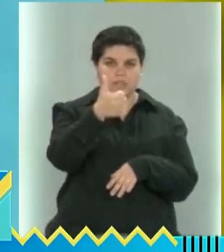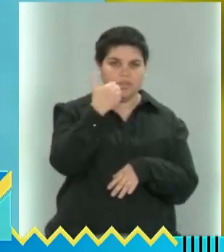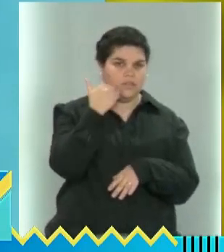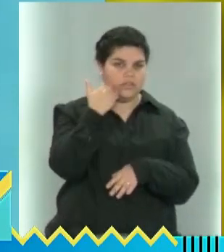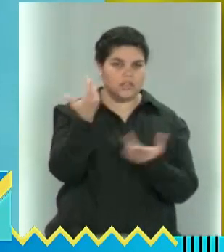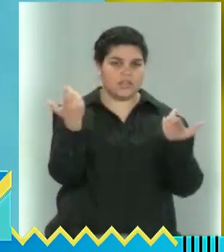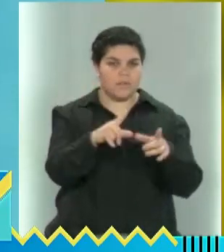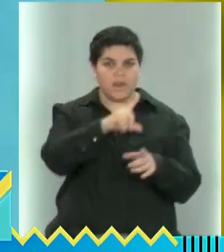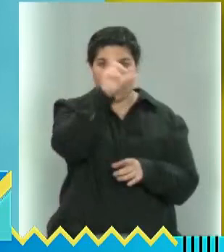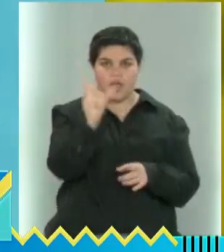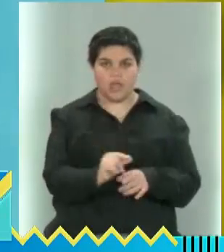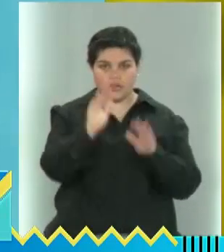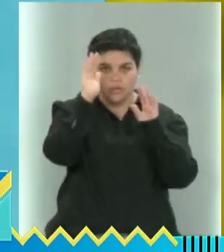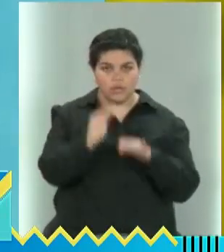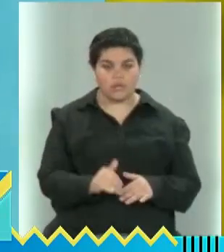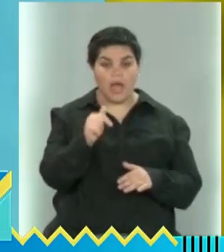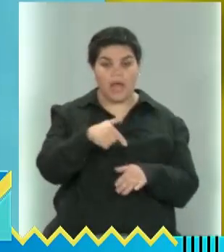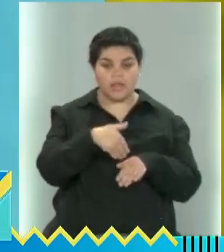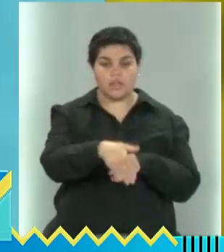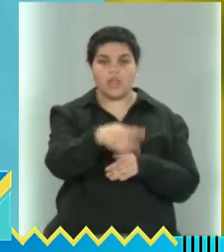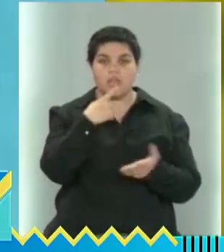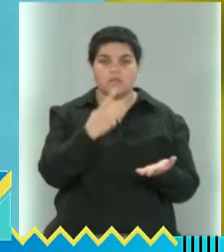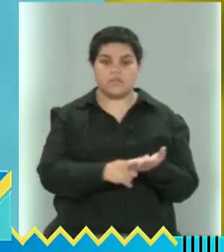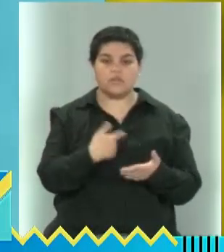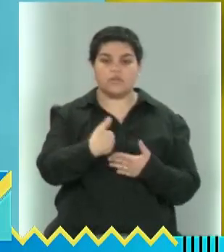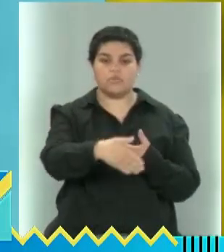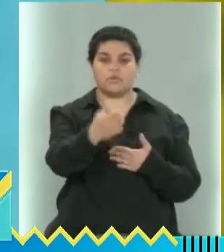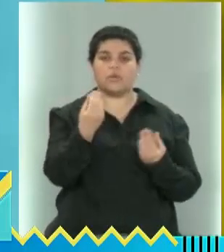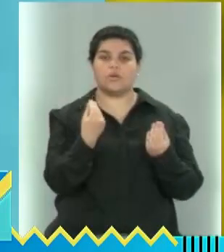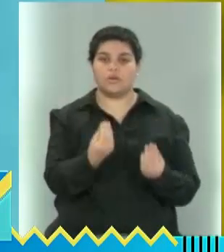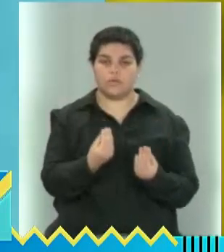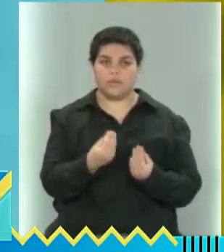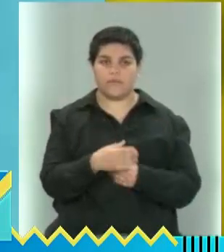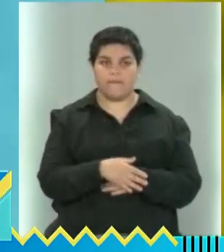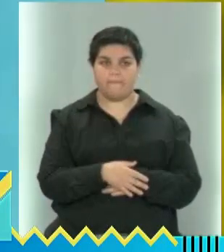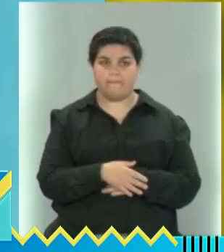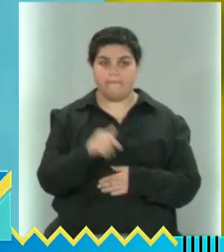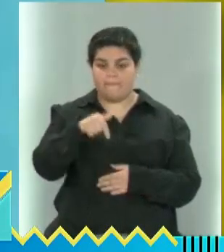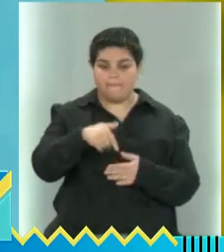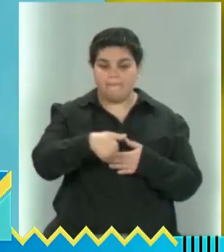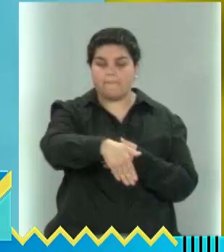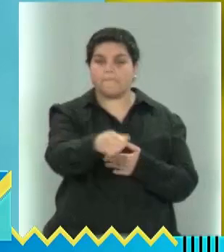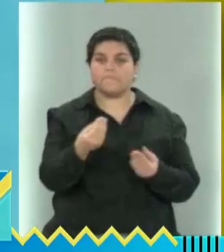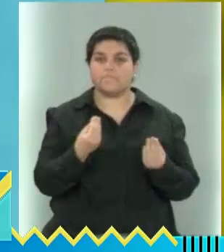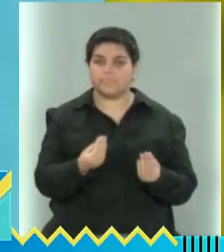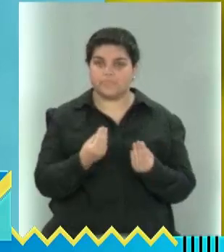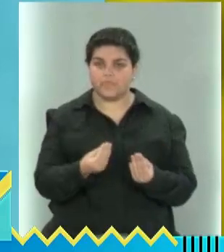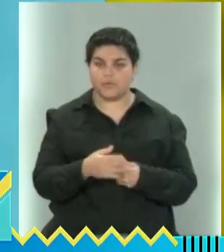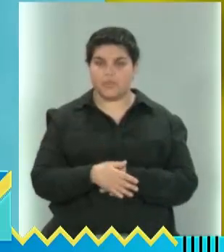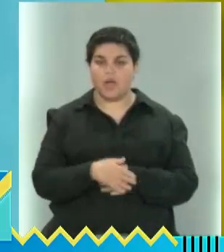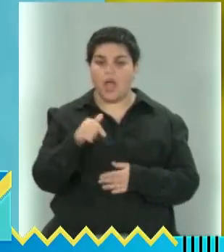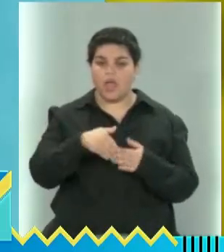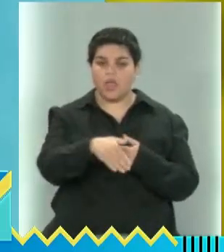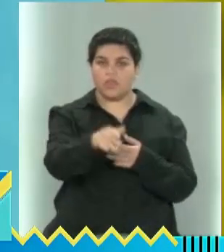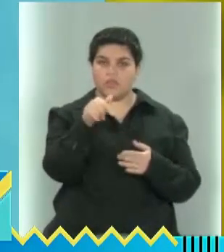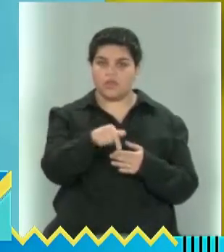a nivel nacional y a partir de ahí, bueno, ver cuáles van a ser las medidas ahora, ¿no? A partir de ahora, fundamentalmente